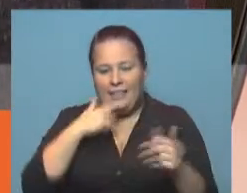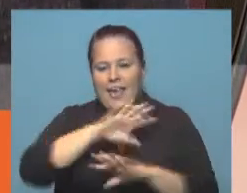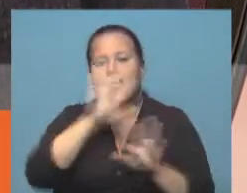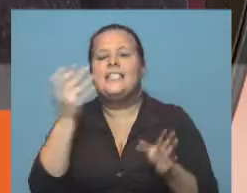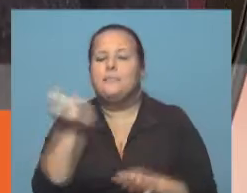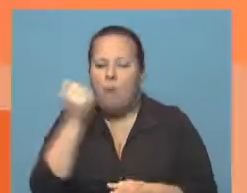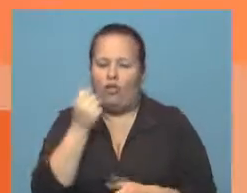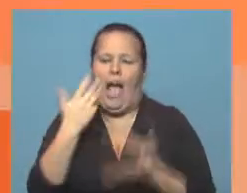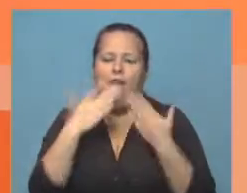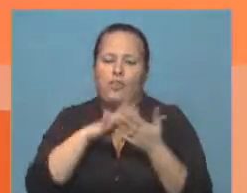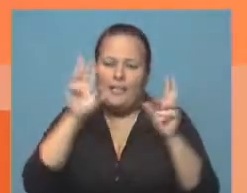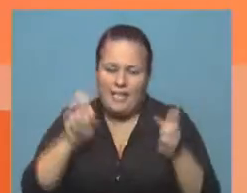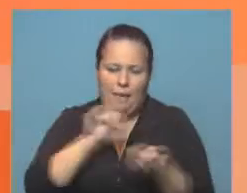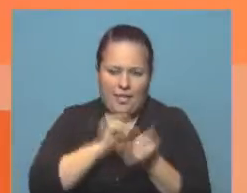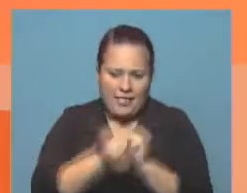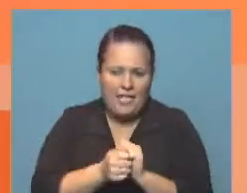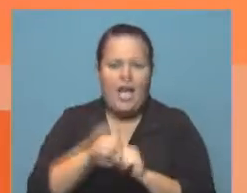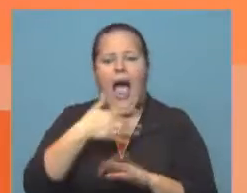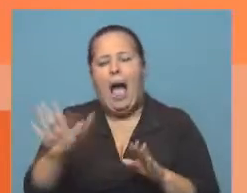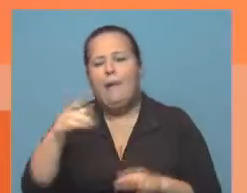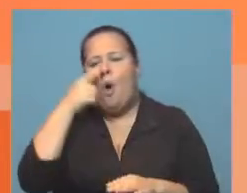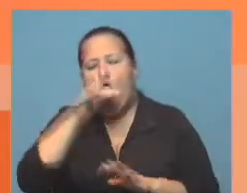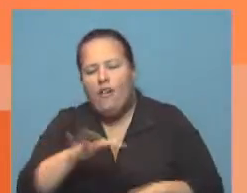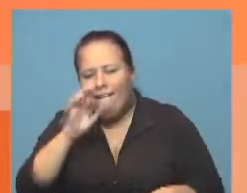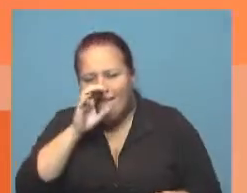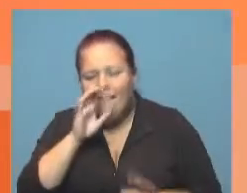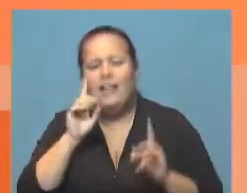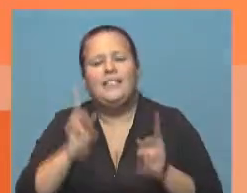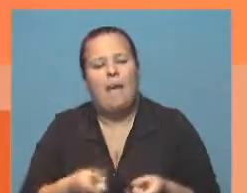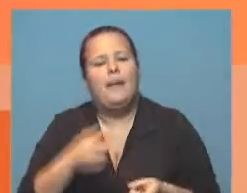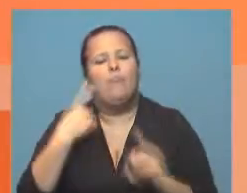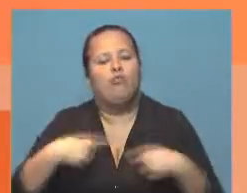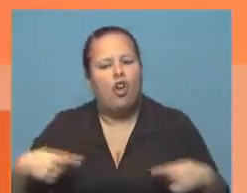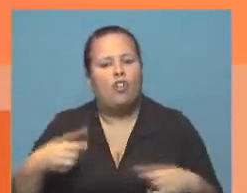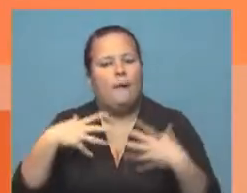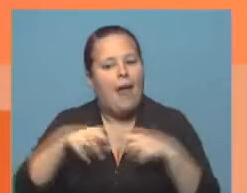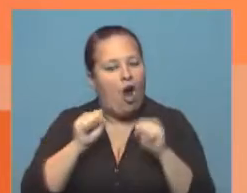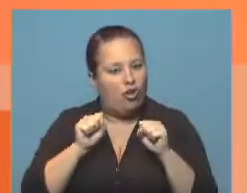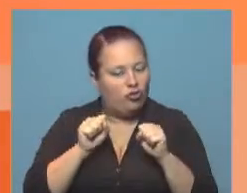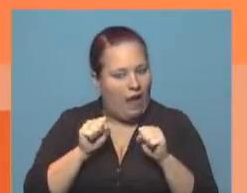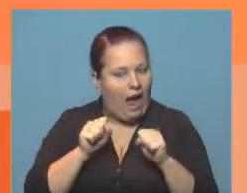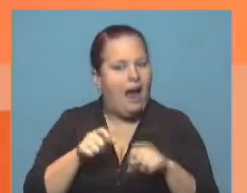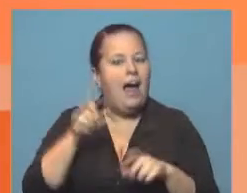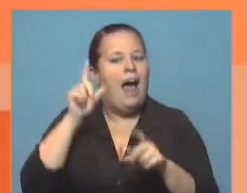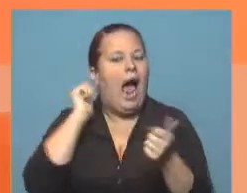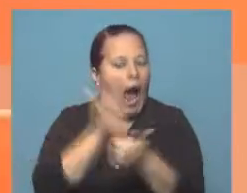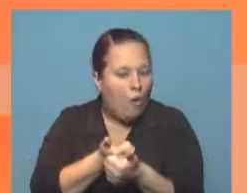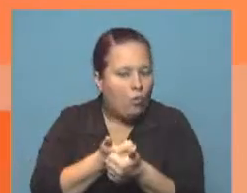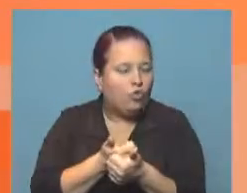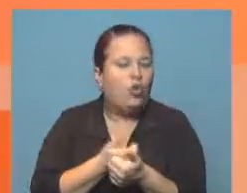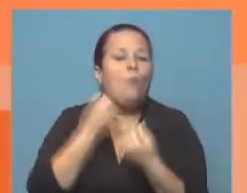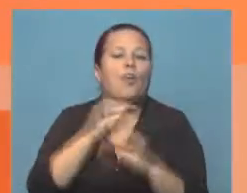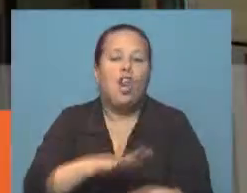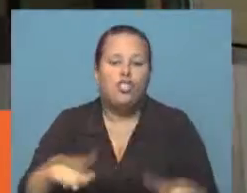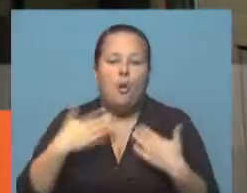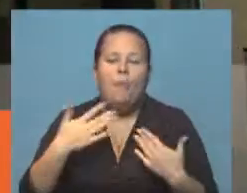la importancia de hablar estos temas, más allá de la curiosidad de los niños, permite en muchos casos detectar casos de abuso sexual, porque el